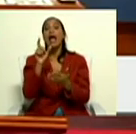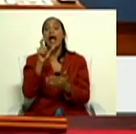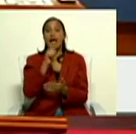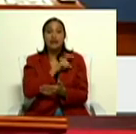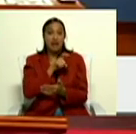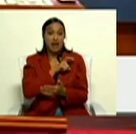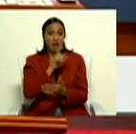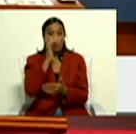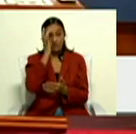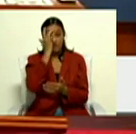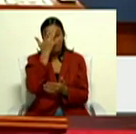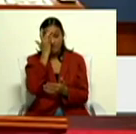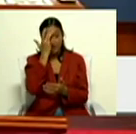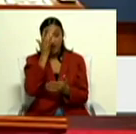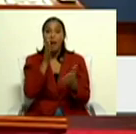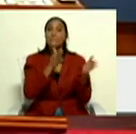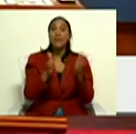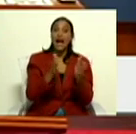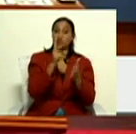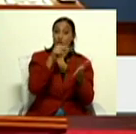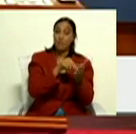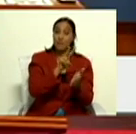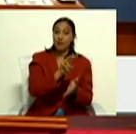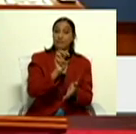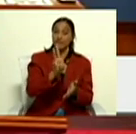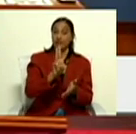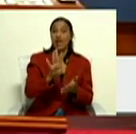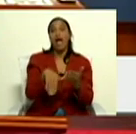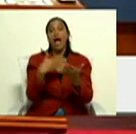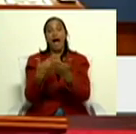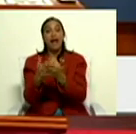del 2024, o bueno, ahora esta de marzo.